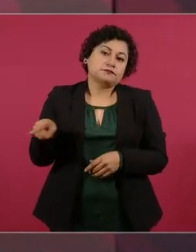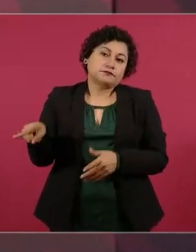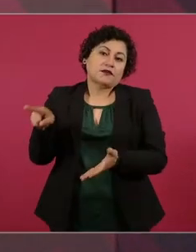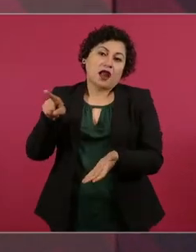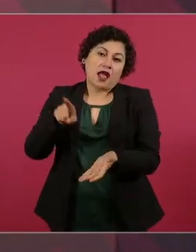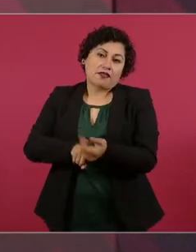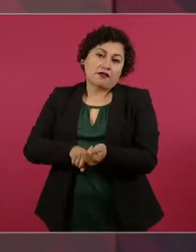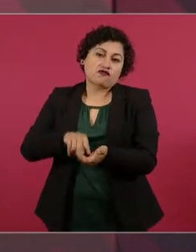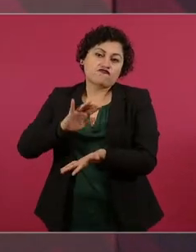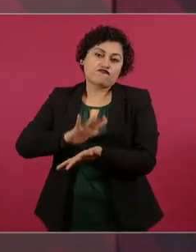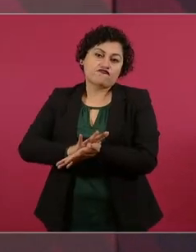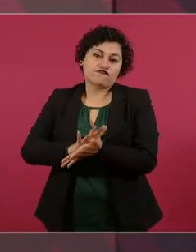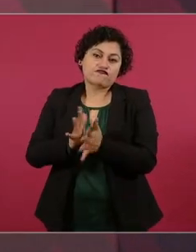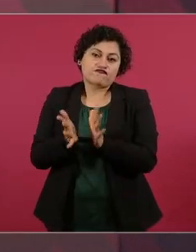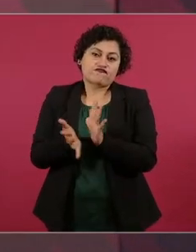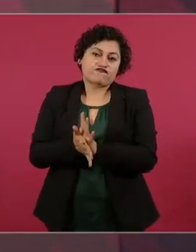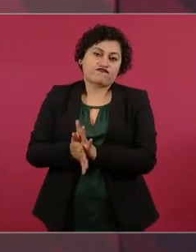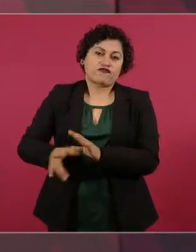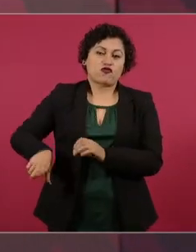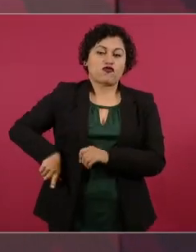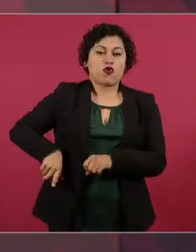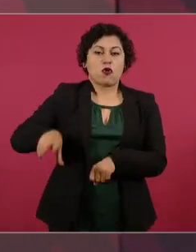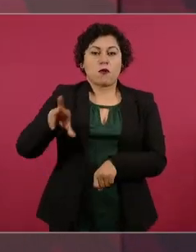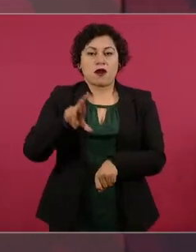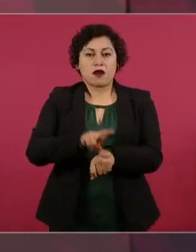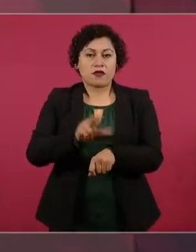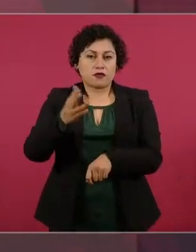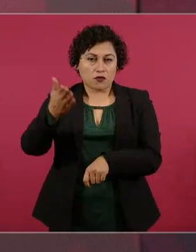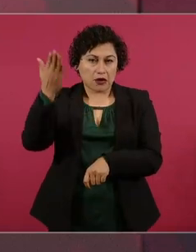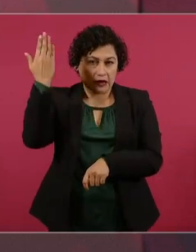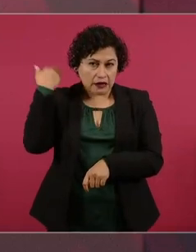entonces, el candidato